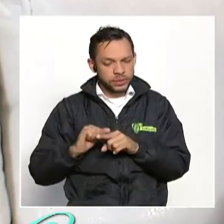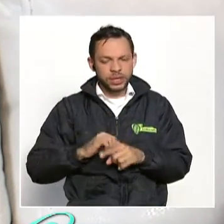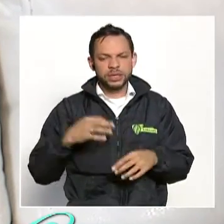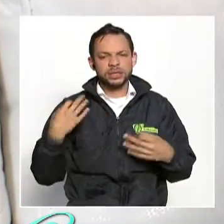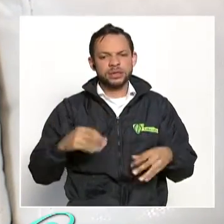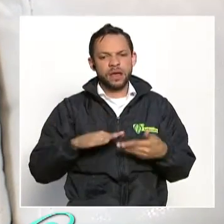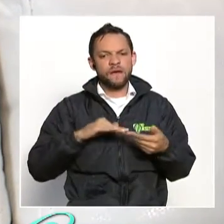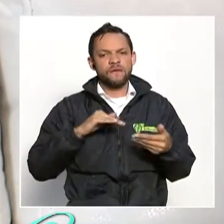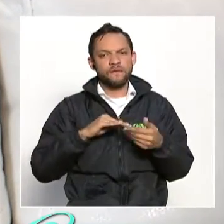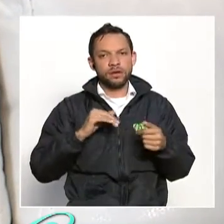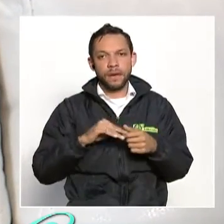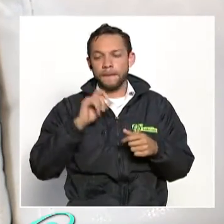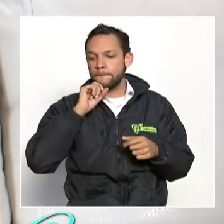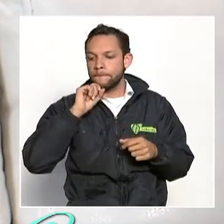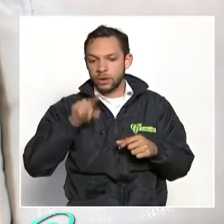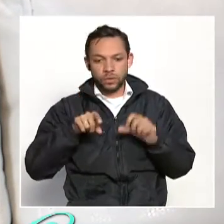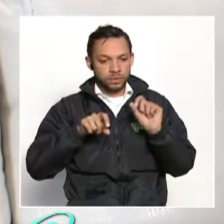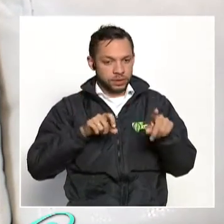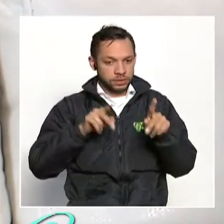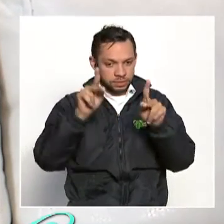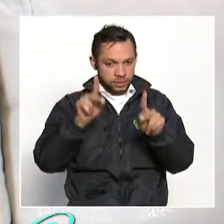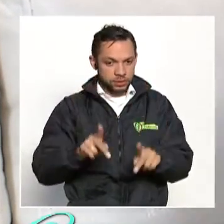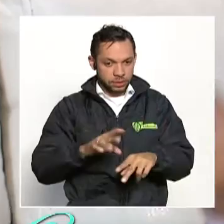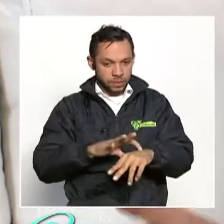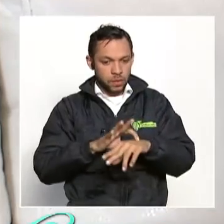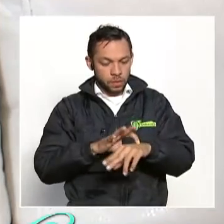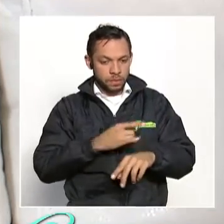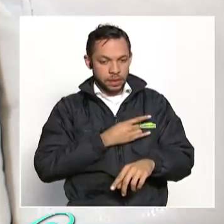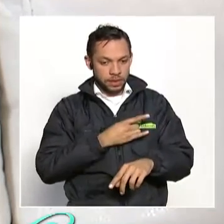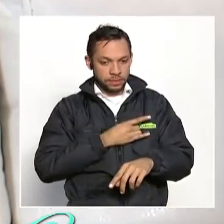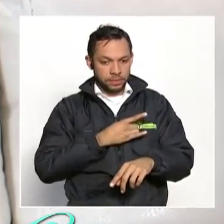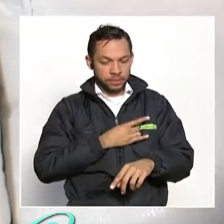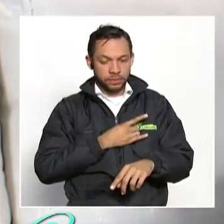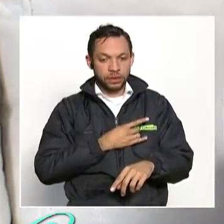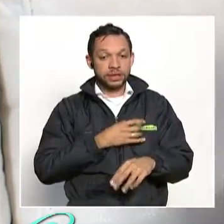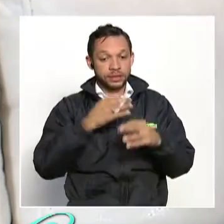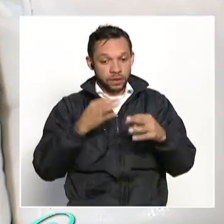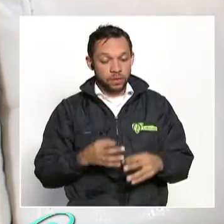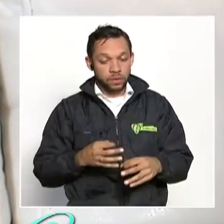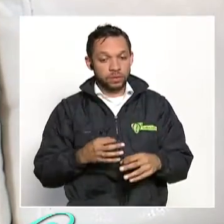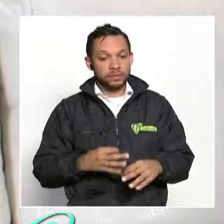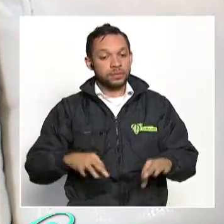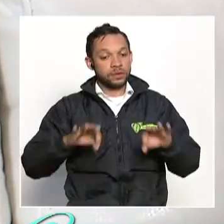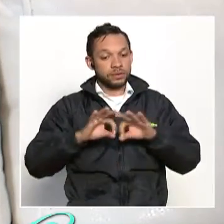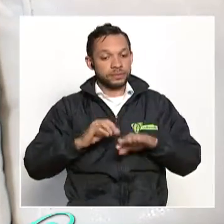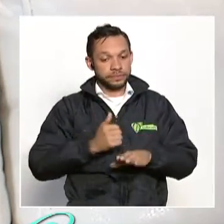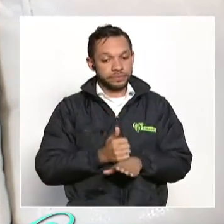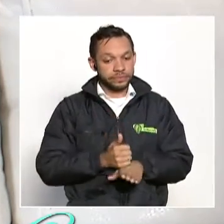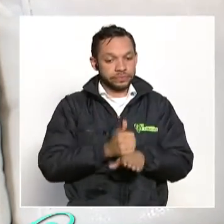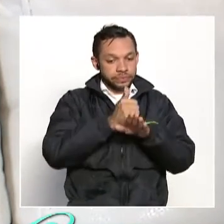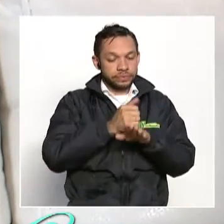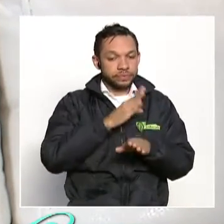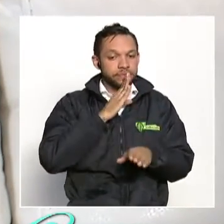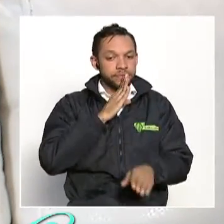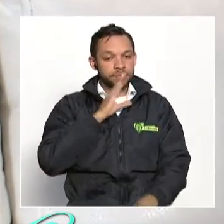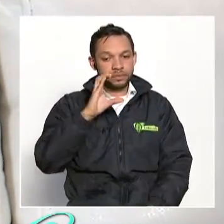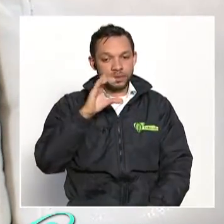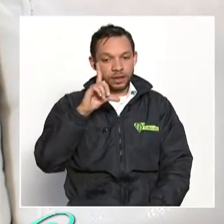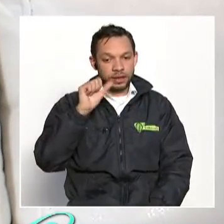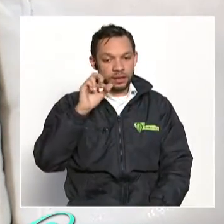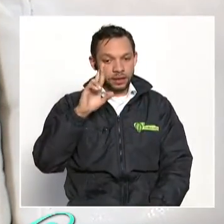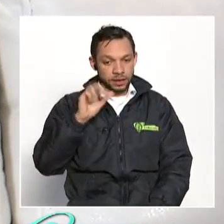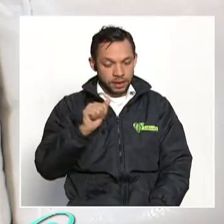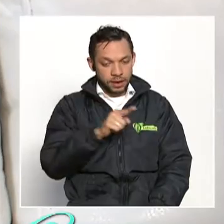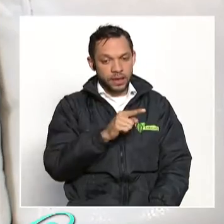Yo le pregunto a mis estudiantes de medicina que llegan en primer semestre, bueno, estoy en año sabático, ahora la directora del programa es la doctora Clara Elena